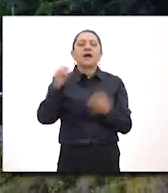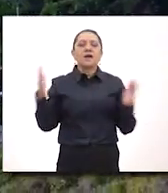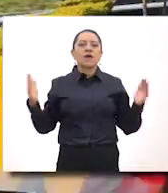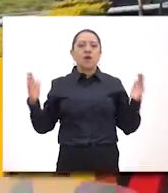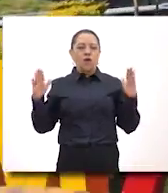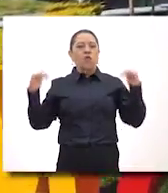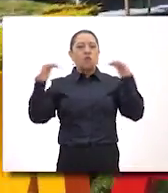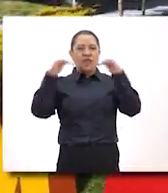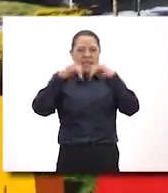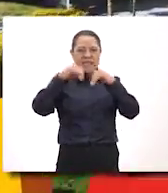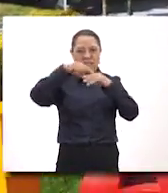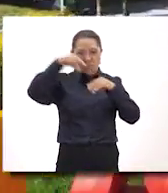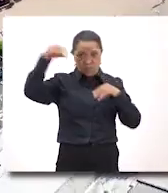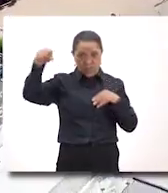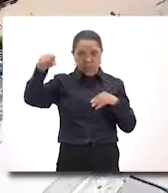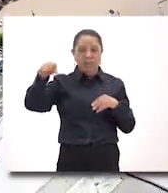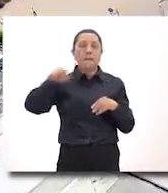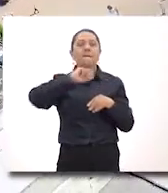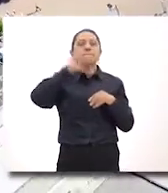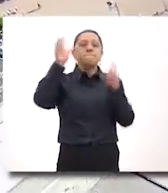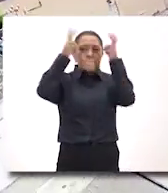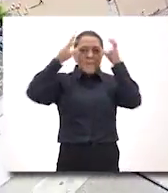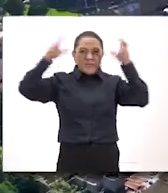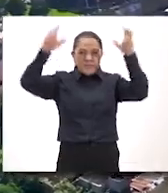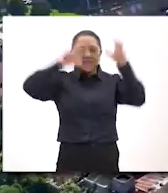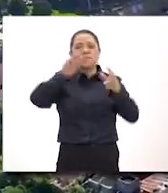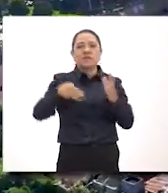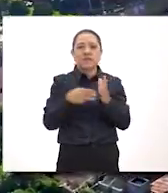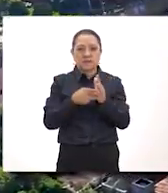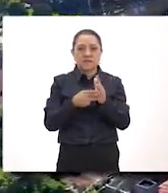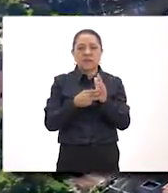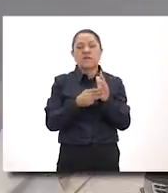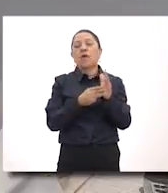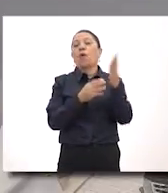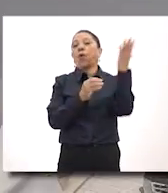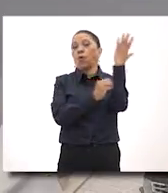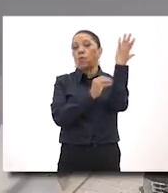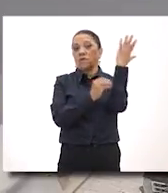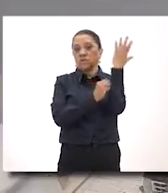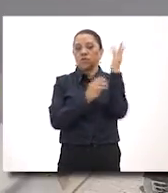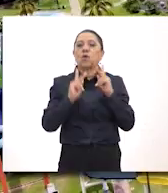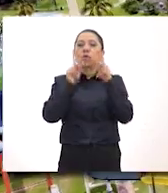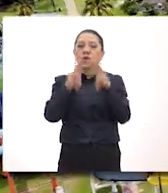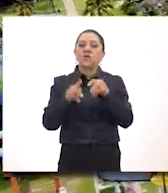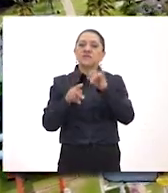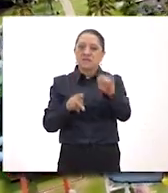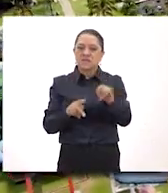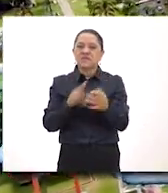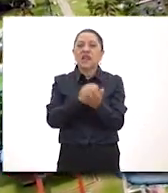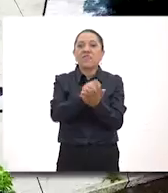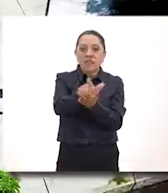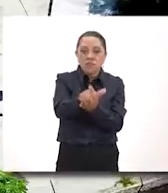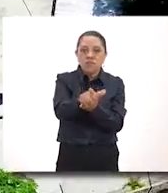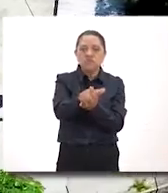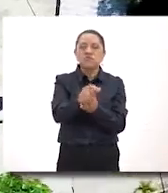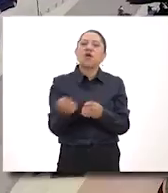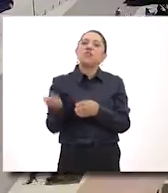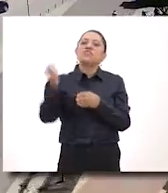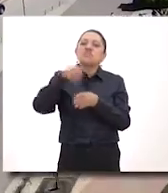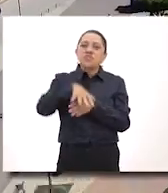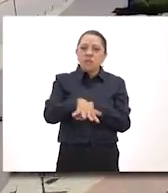Jonacatepec, Mazatepec, Miacatlán, Ocuituco, Puente de Ixtla, Temisco,